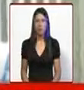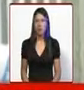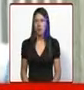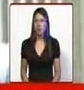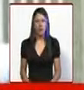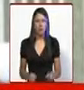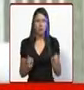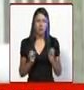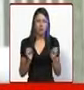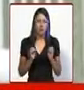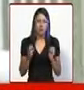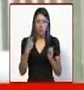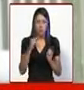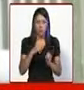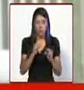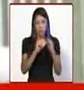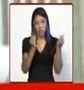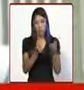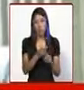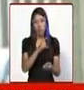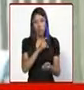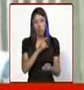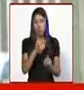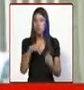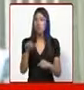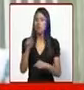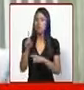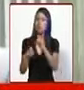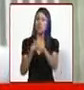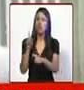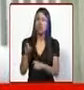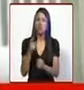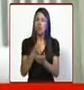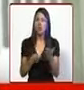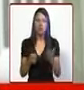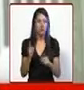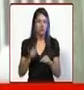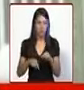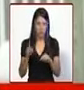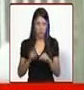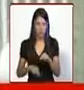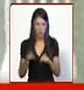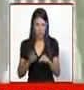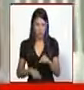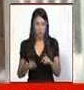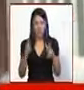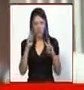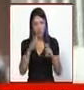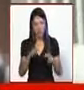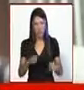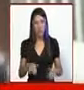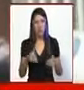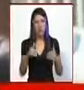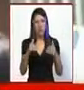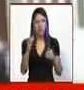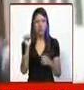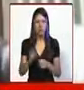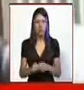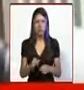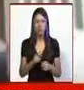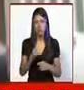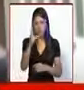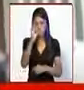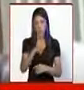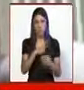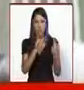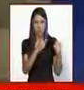No podemos nosotros como Comando Departamental ir y preguntarle qué está manifestando. Por eso él está, tiene conocimiento el inspector,